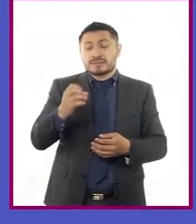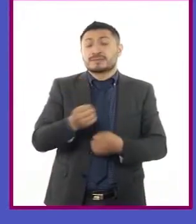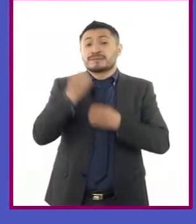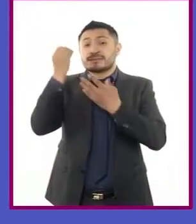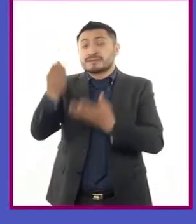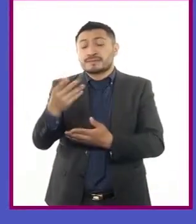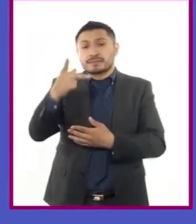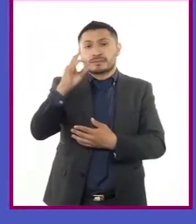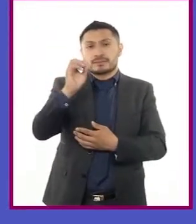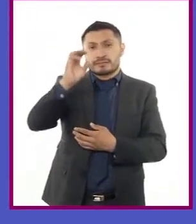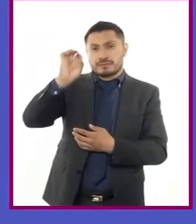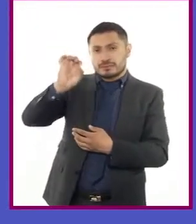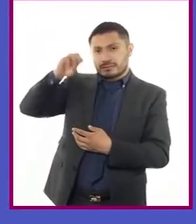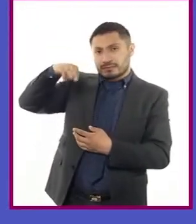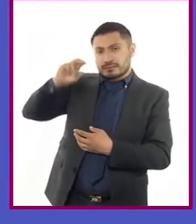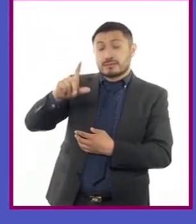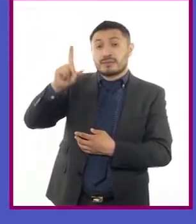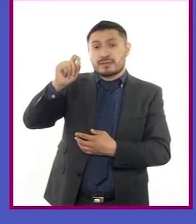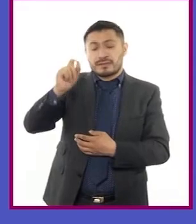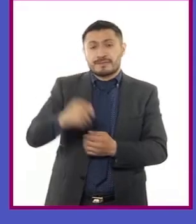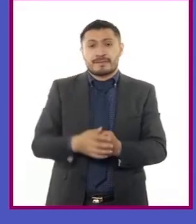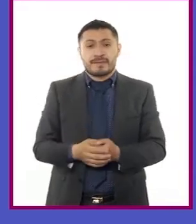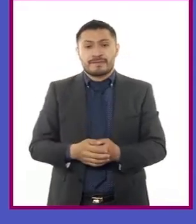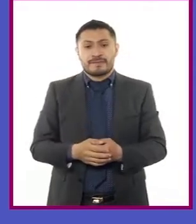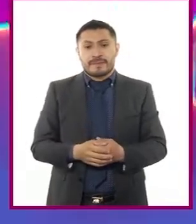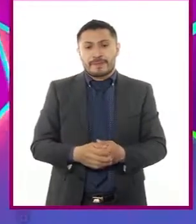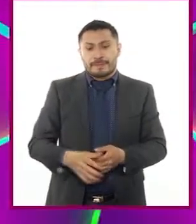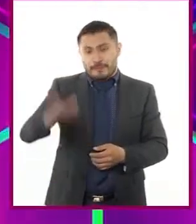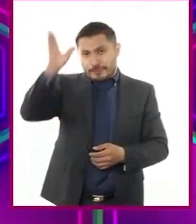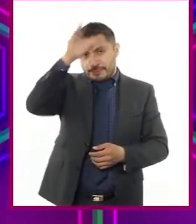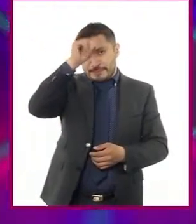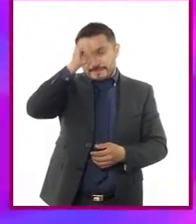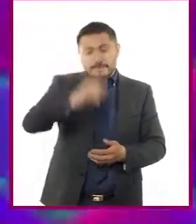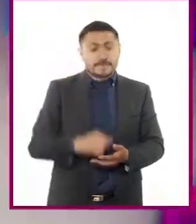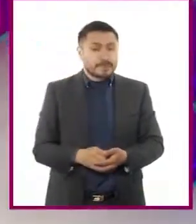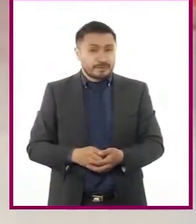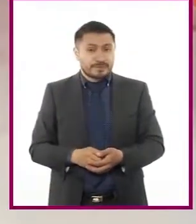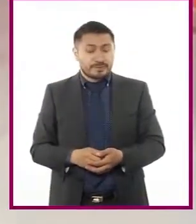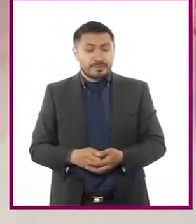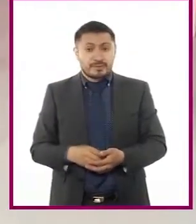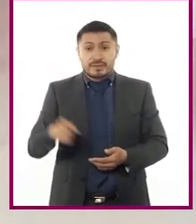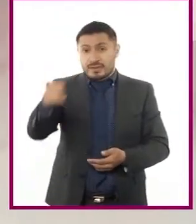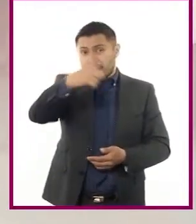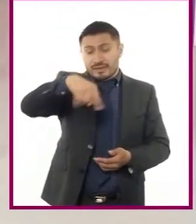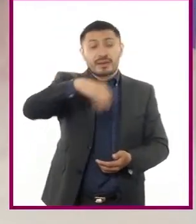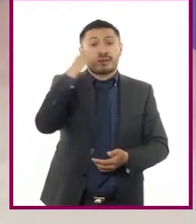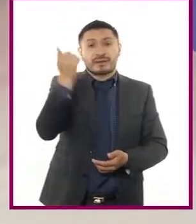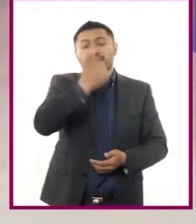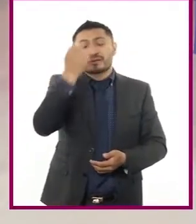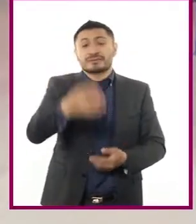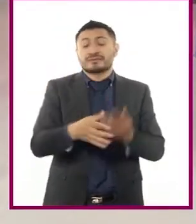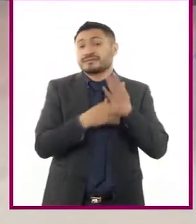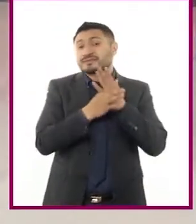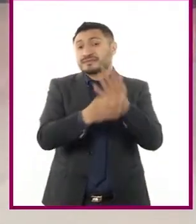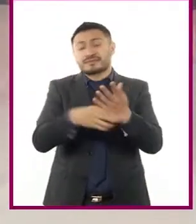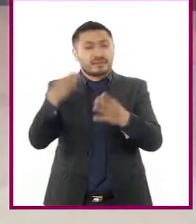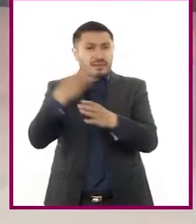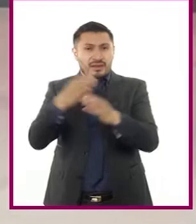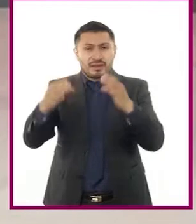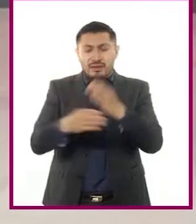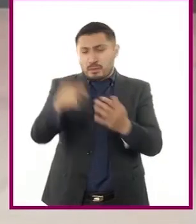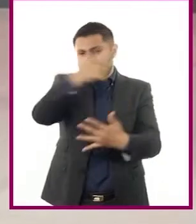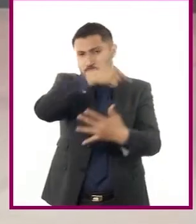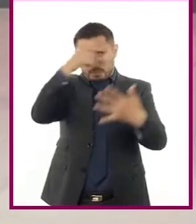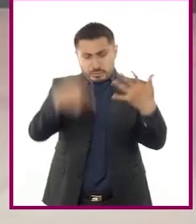20 de Pablo Neruda. Totalmente de acuerdo. Nuestras alumnas y alumnos podrán decir más cosas